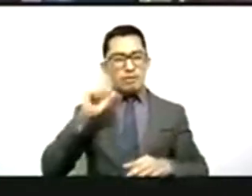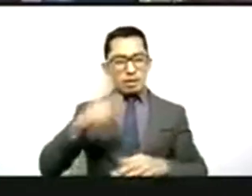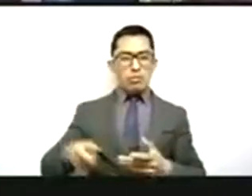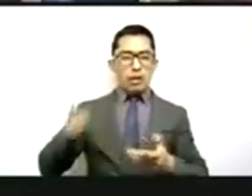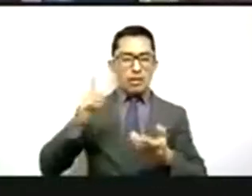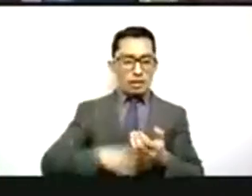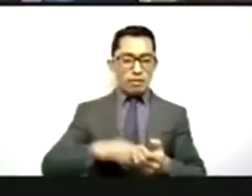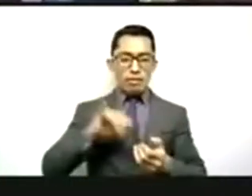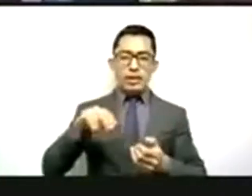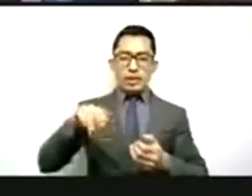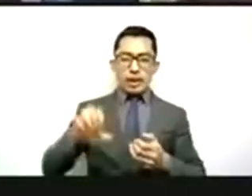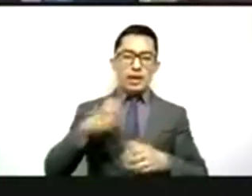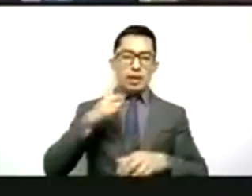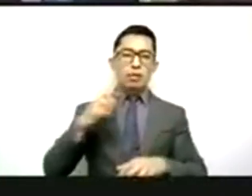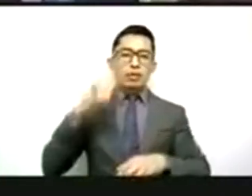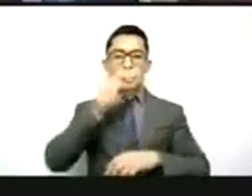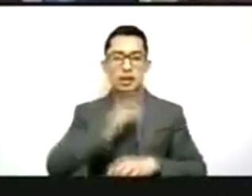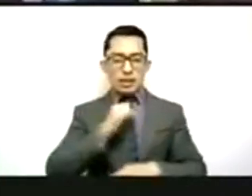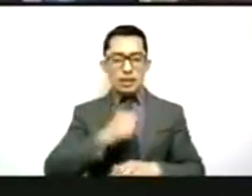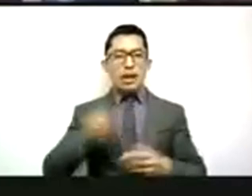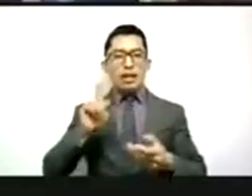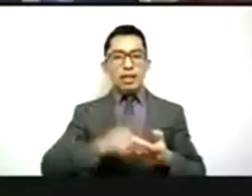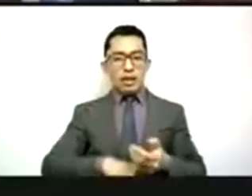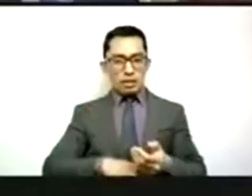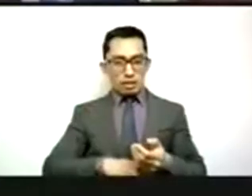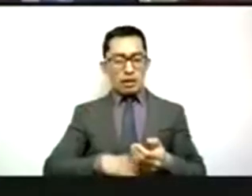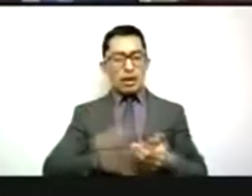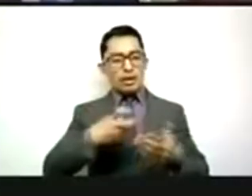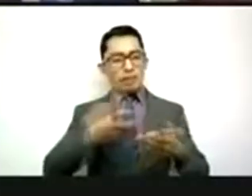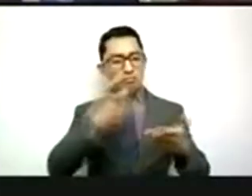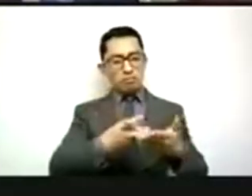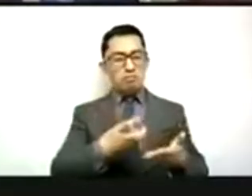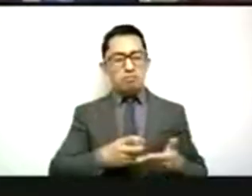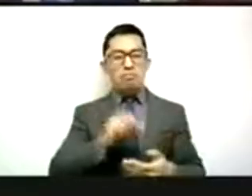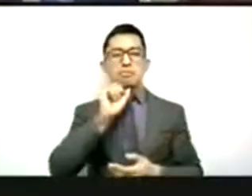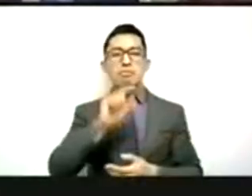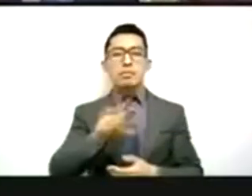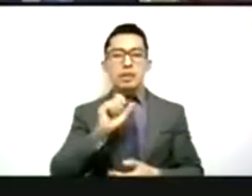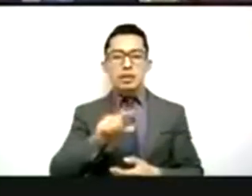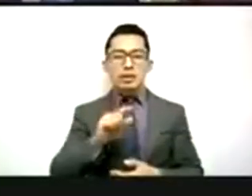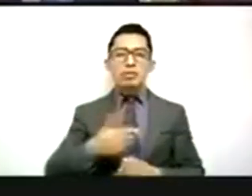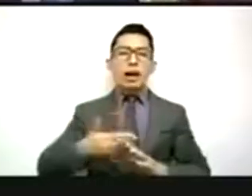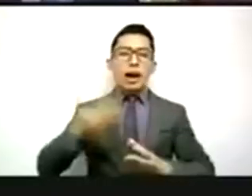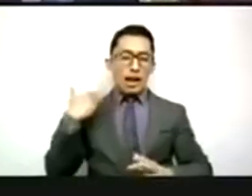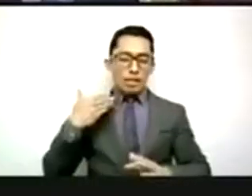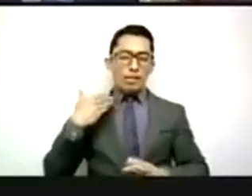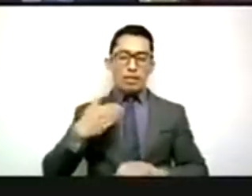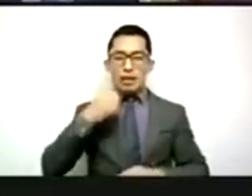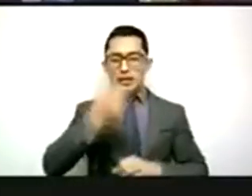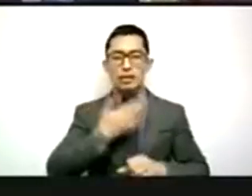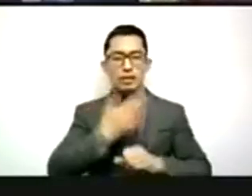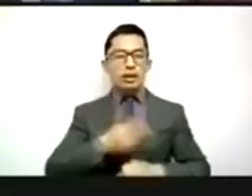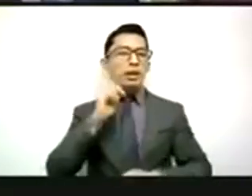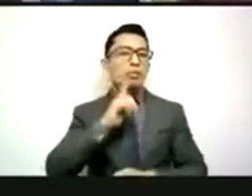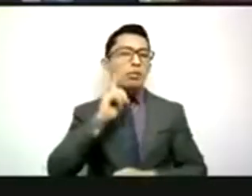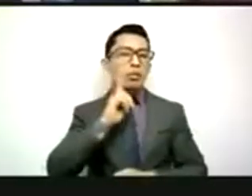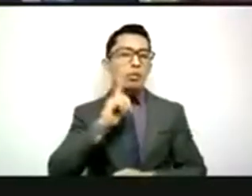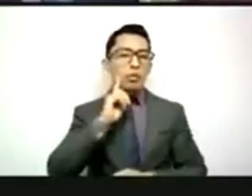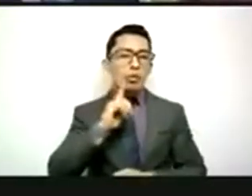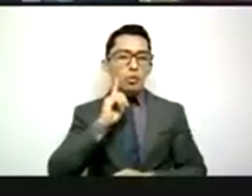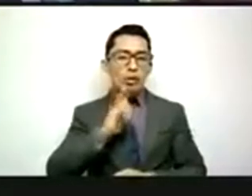instituto local, precisadas en la ejecutoria, así como a la entonces secretaria técnica del